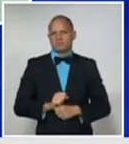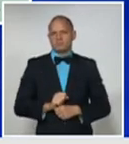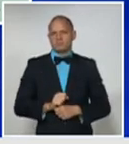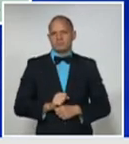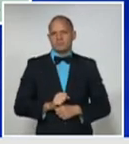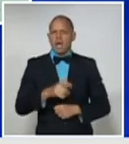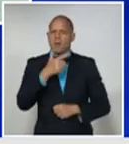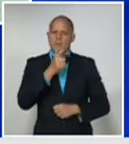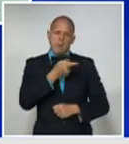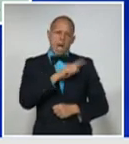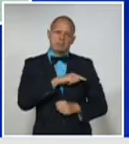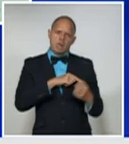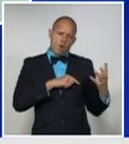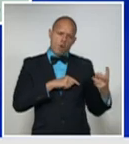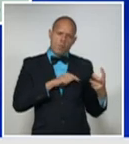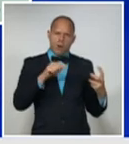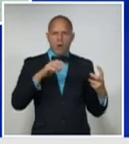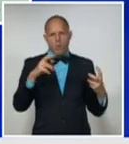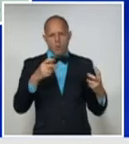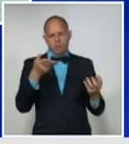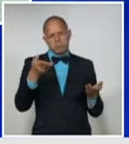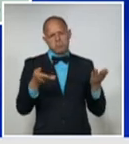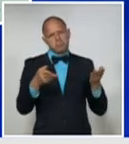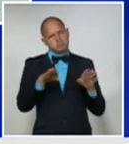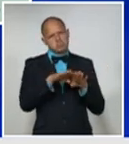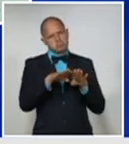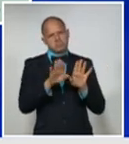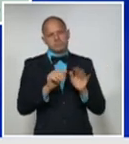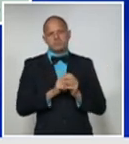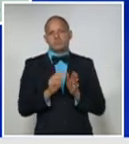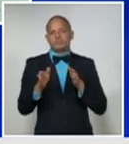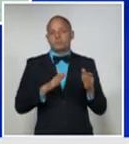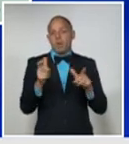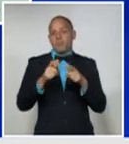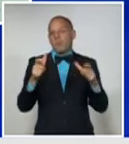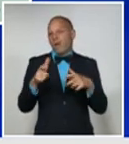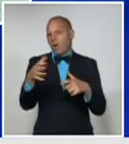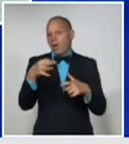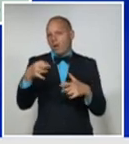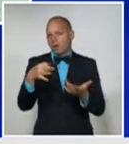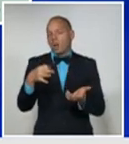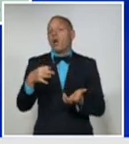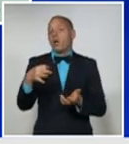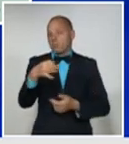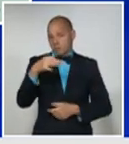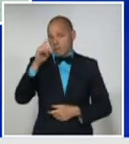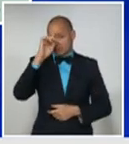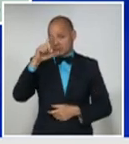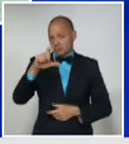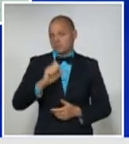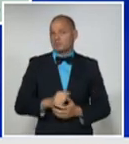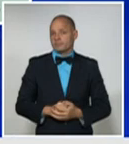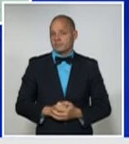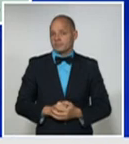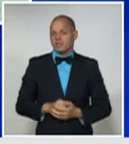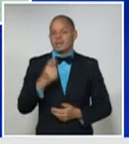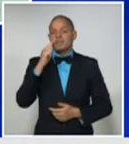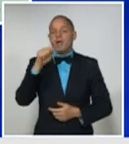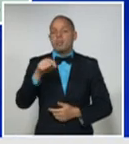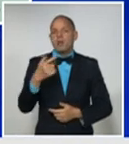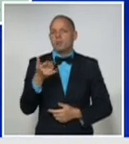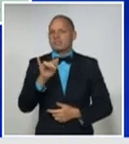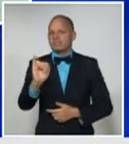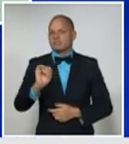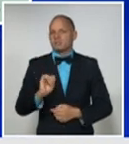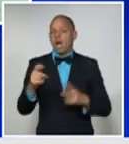a la del día anterior, y el número mayor en el municipio Santa Clara con 6 casos,